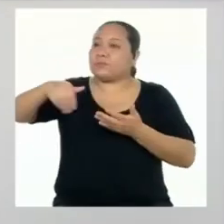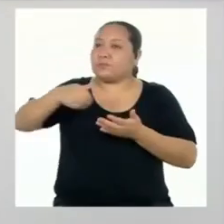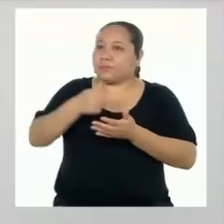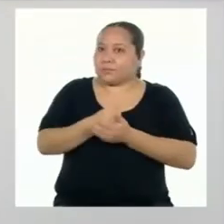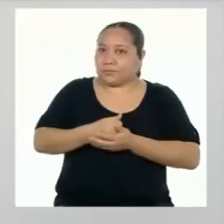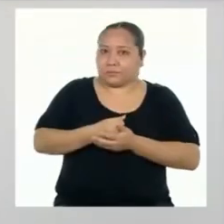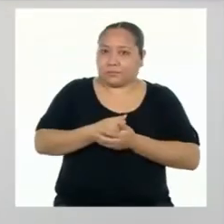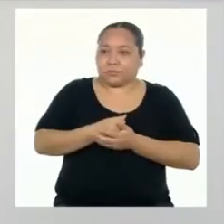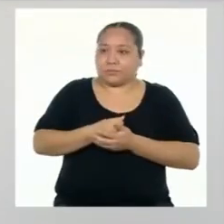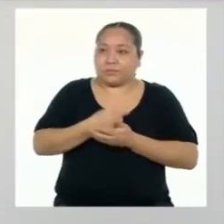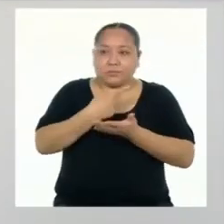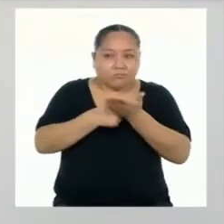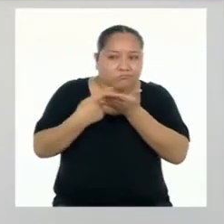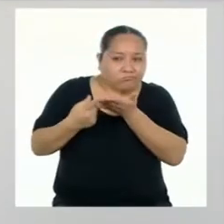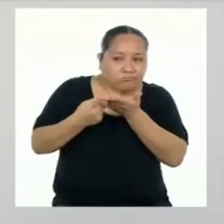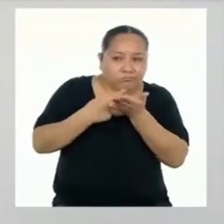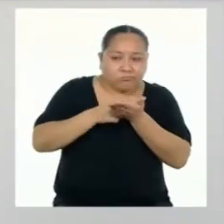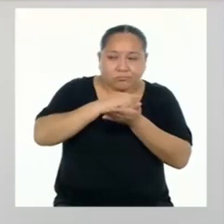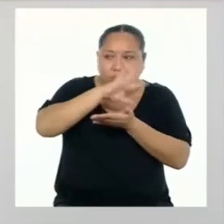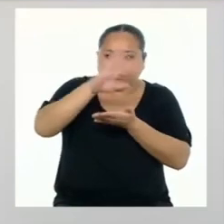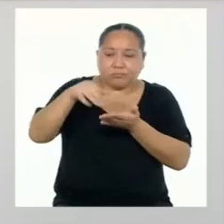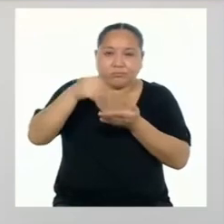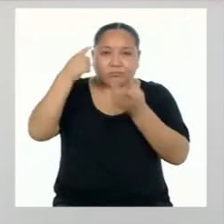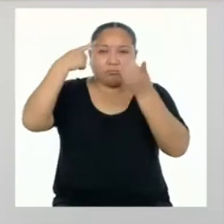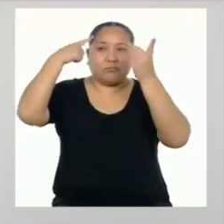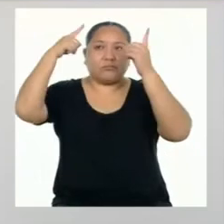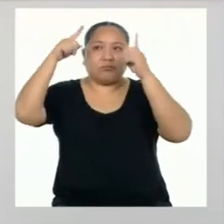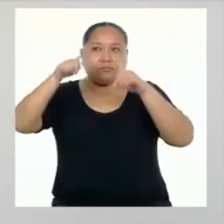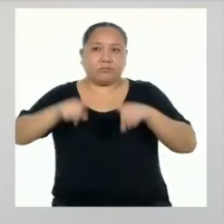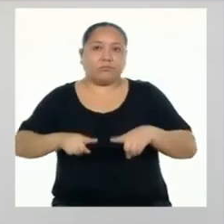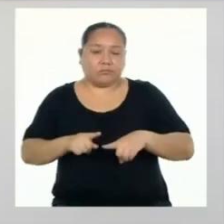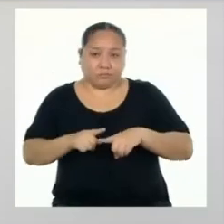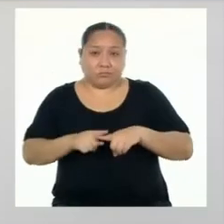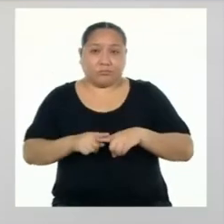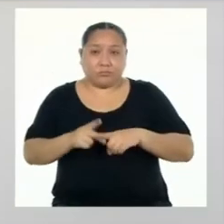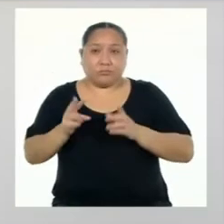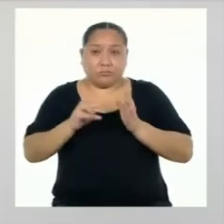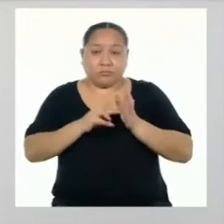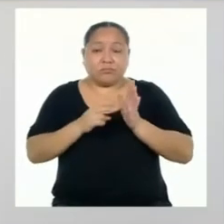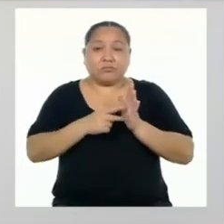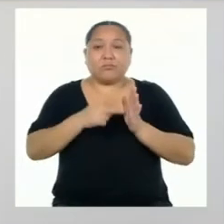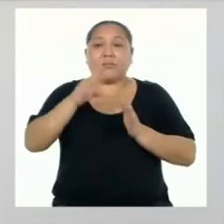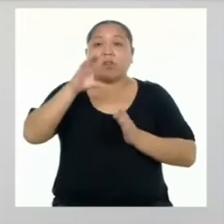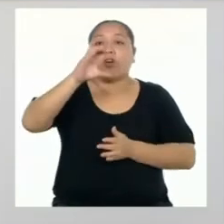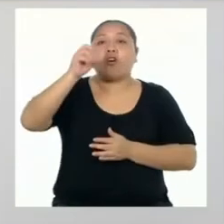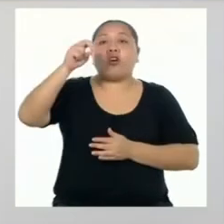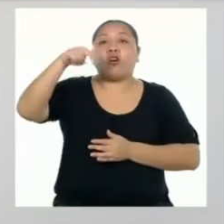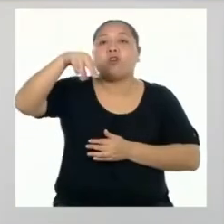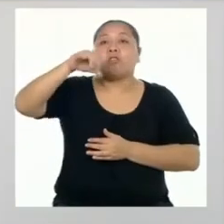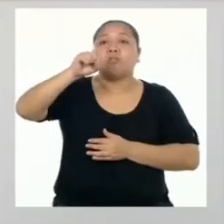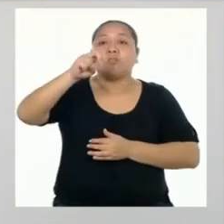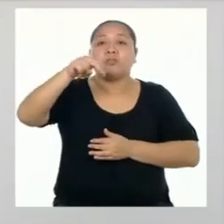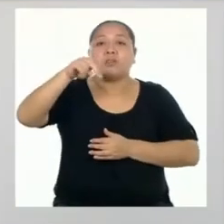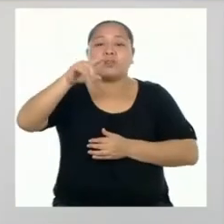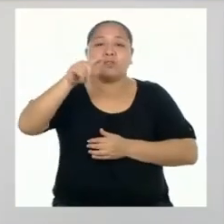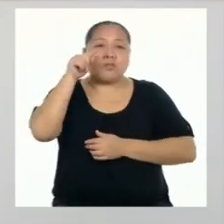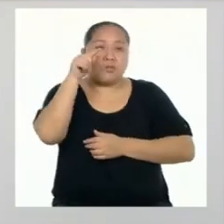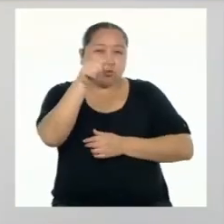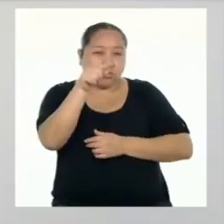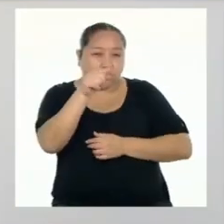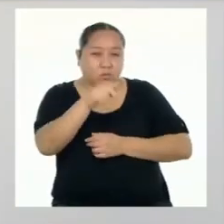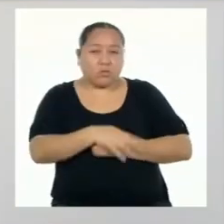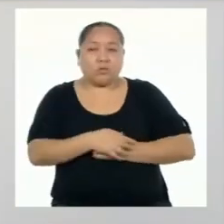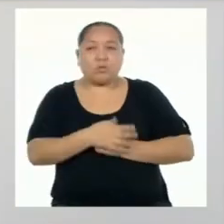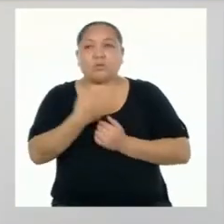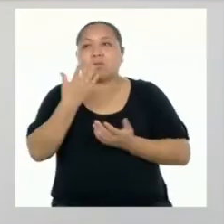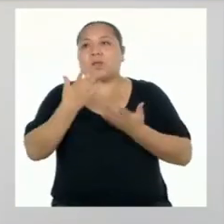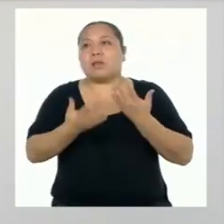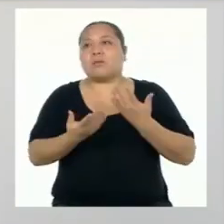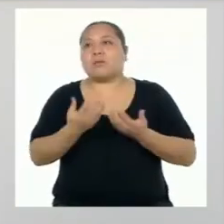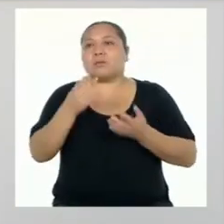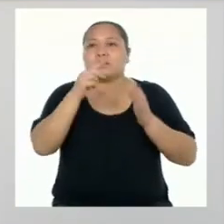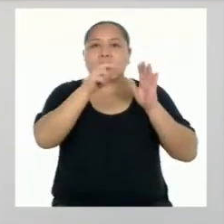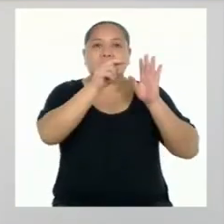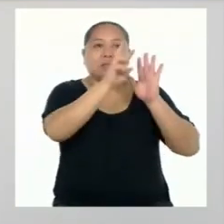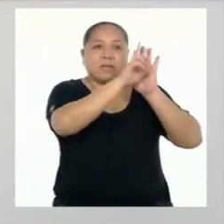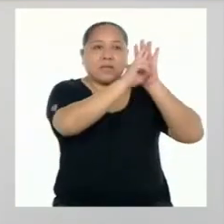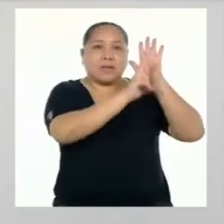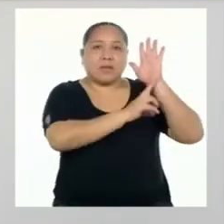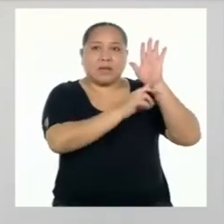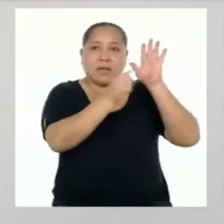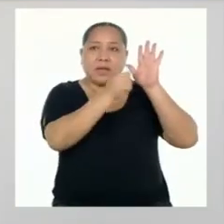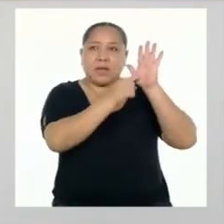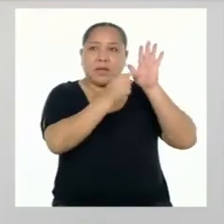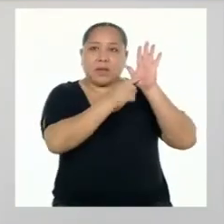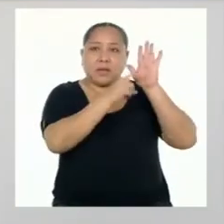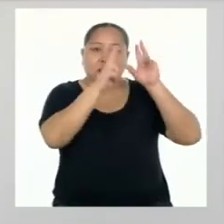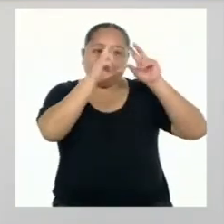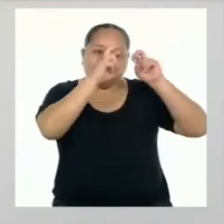sea un consenso, es decir, que todos estén de acuerdo. En tu caso particular, podrían haber llevado esa regla